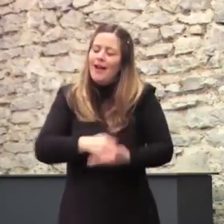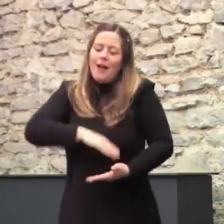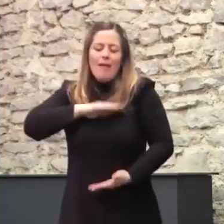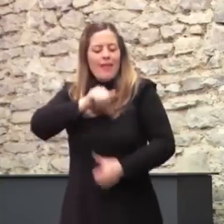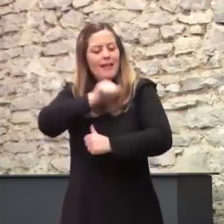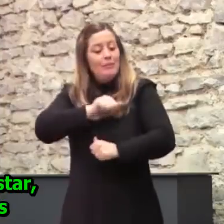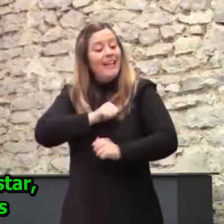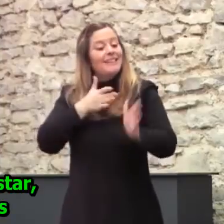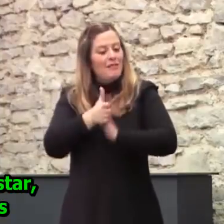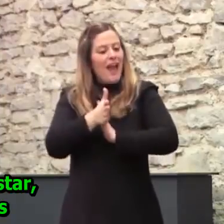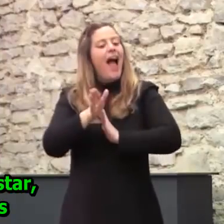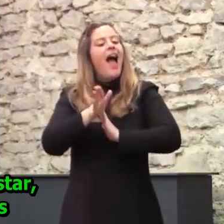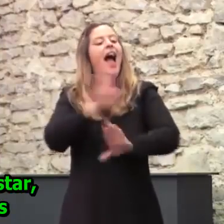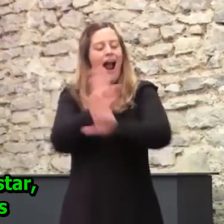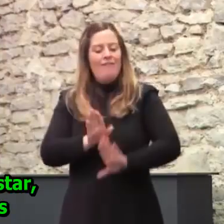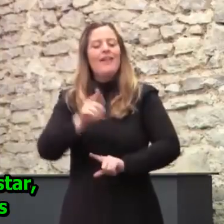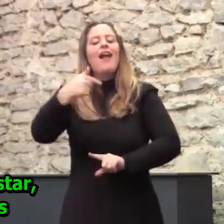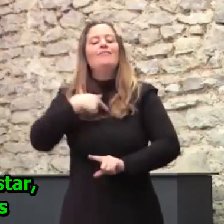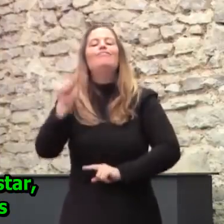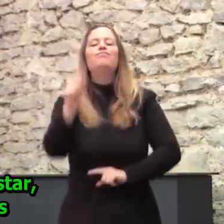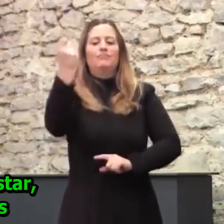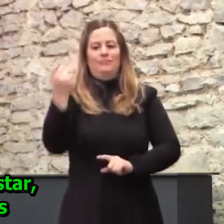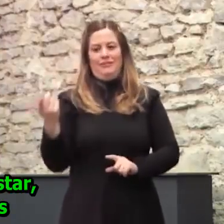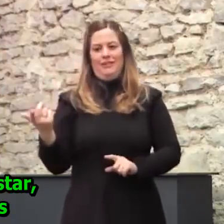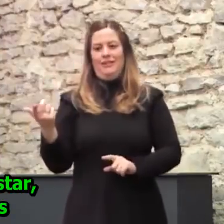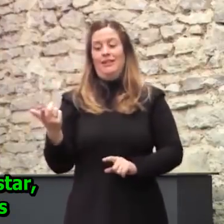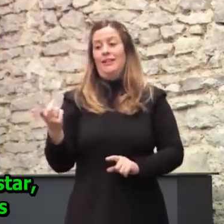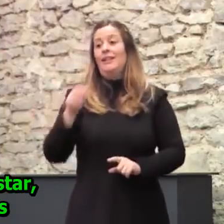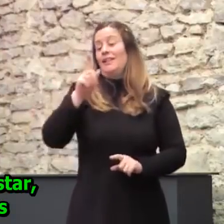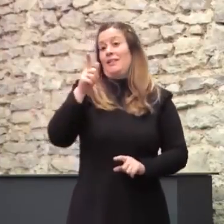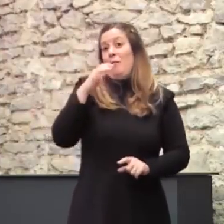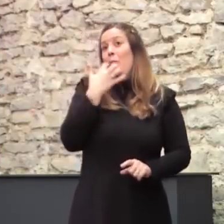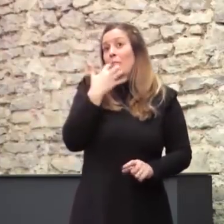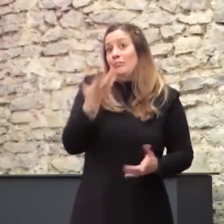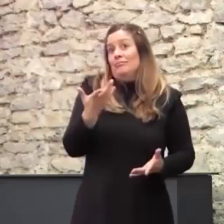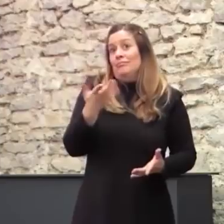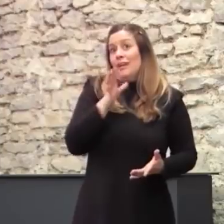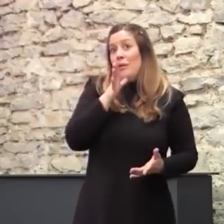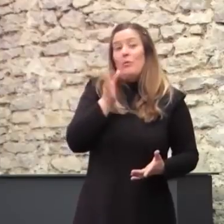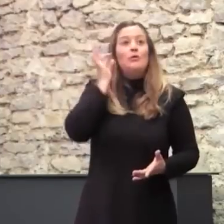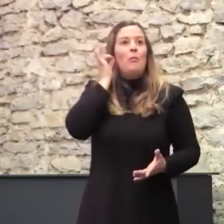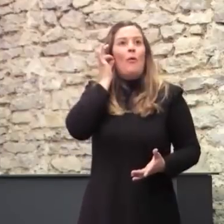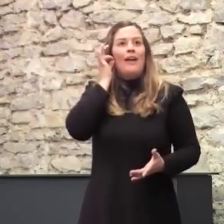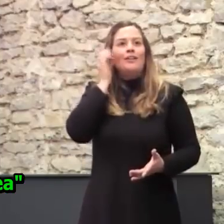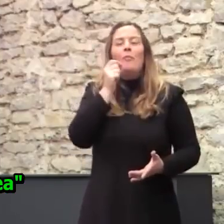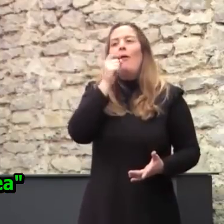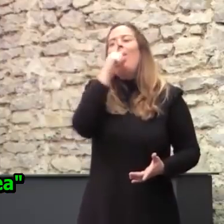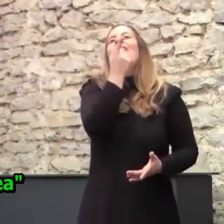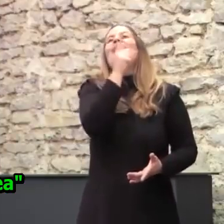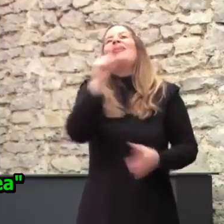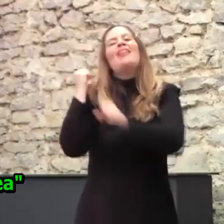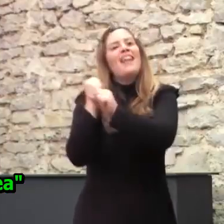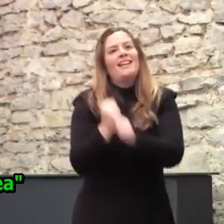su recompensa. Por eso las mujeres son capaces de estar, pues como la Bella Durmiente, 100 años tumbadas esperando a que alguien la salve,